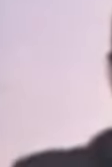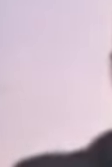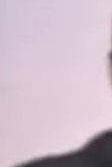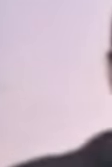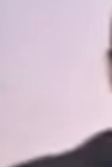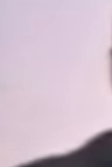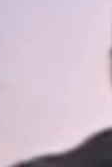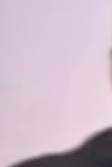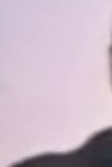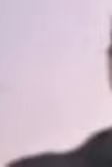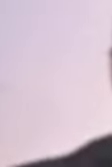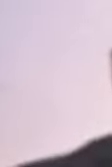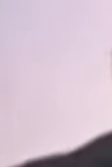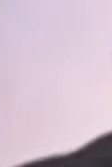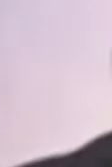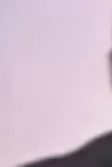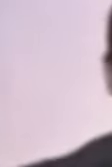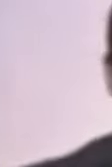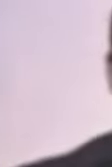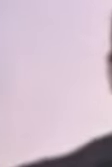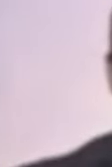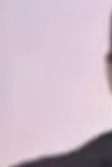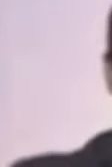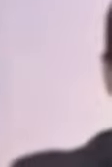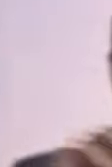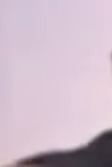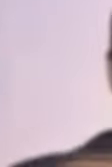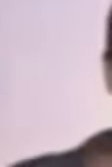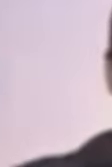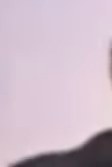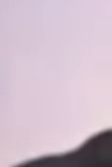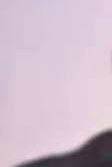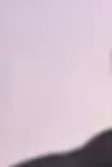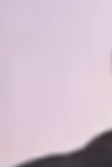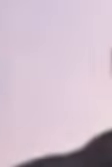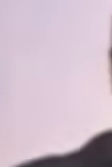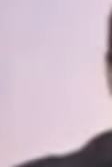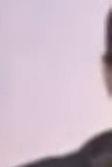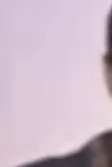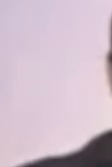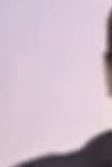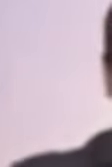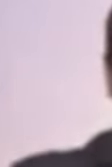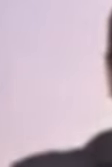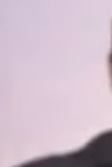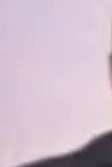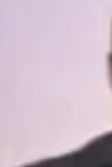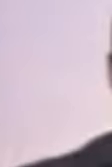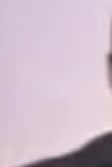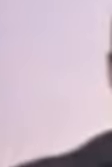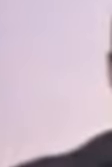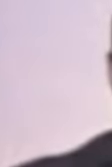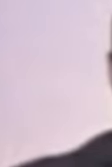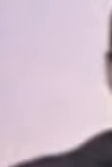más territorio? La descentralización funciona en el papel, pero no así en la práctica. Un expresidente de